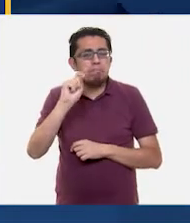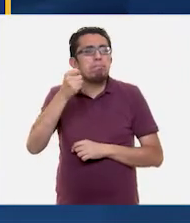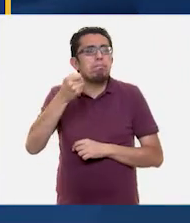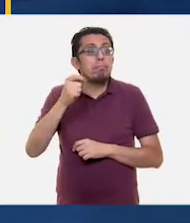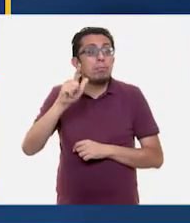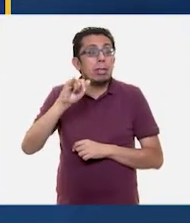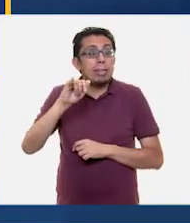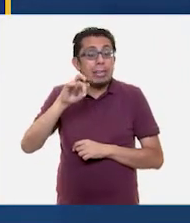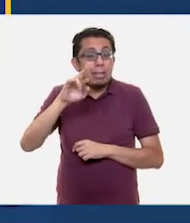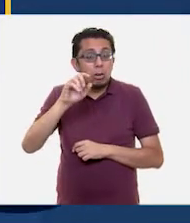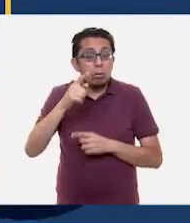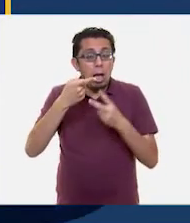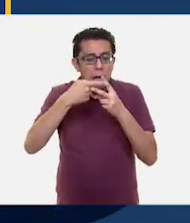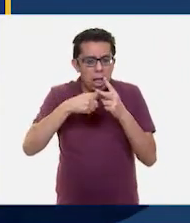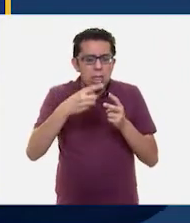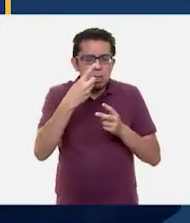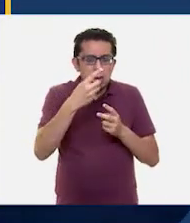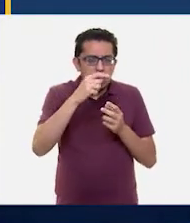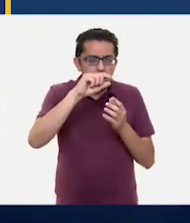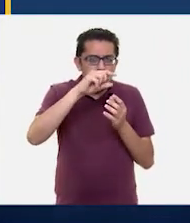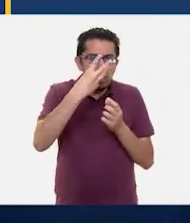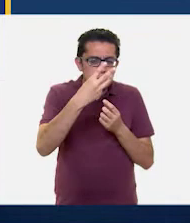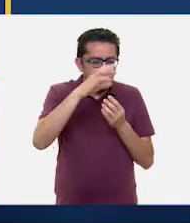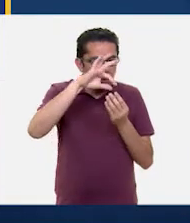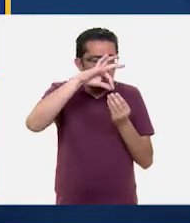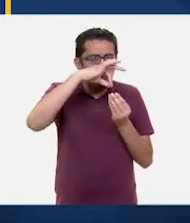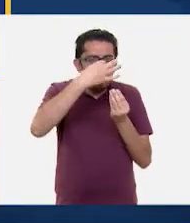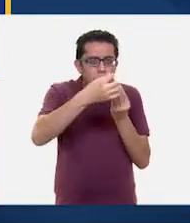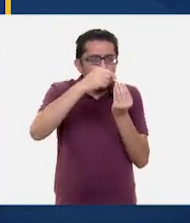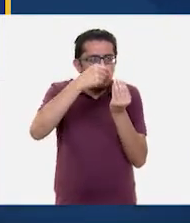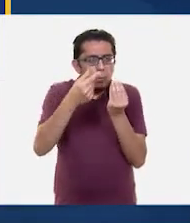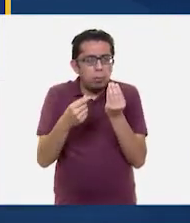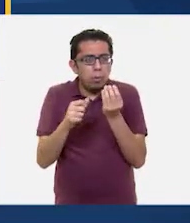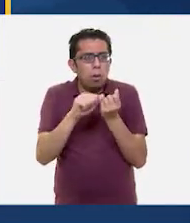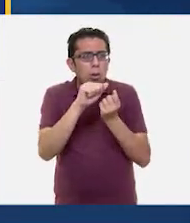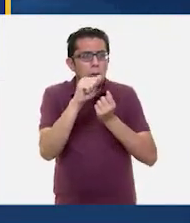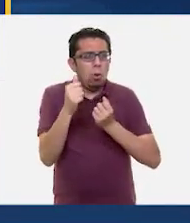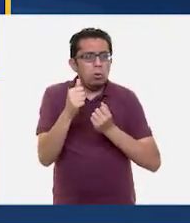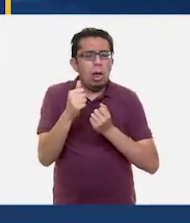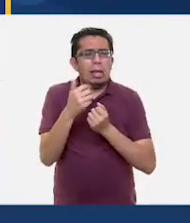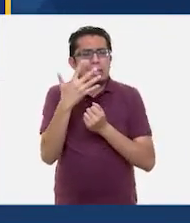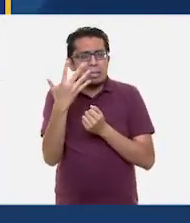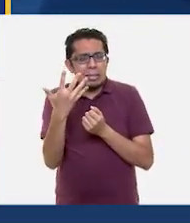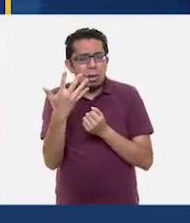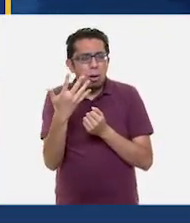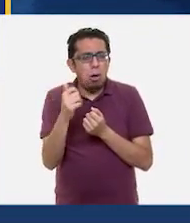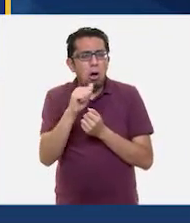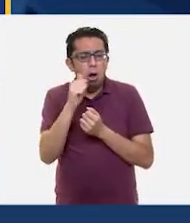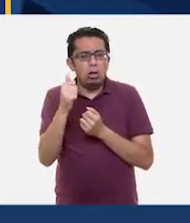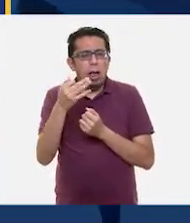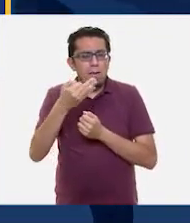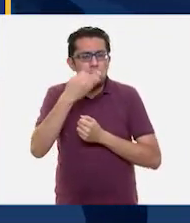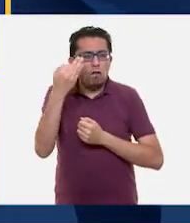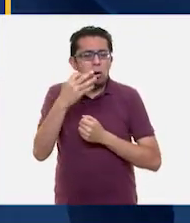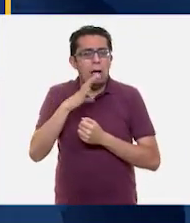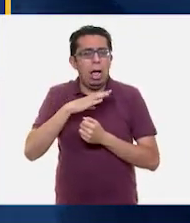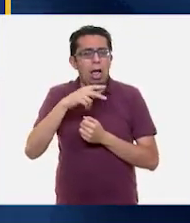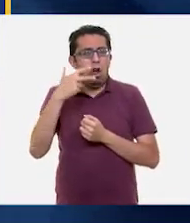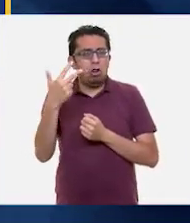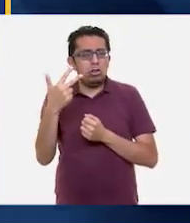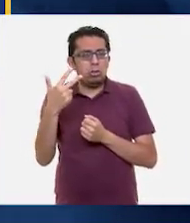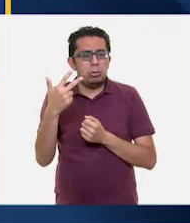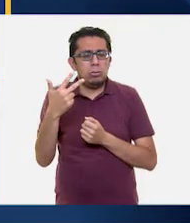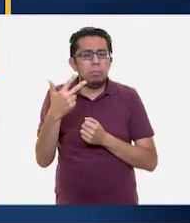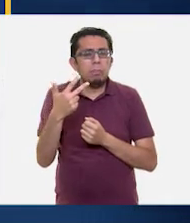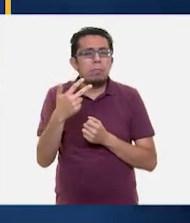con 3 pétalos, las prímulas con 5, los delfinios con 8, hierba